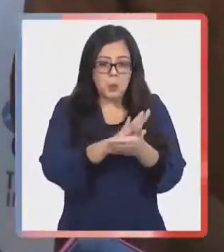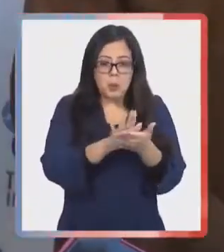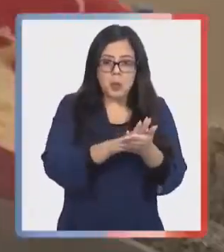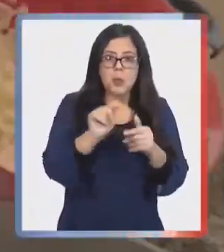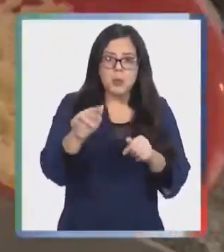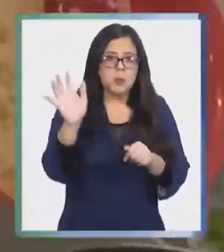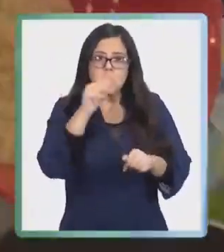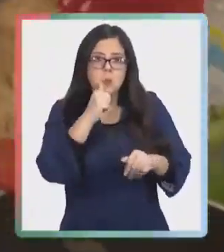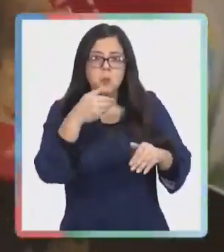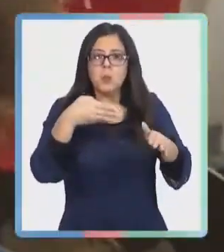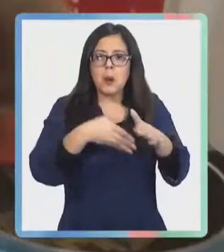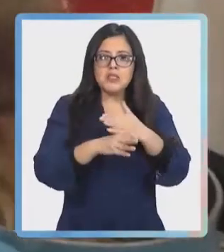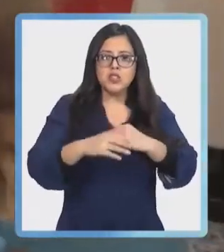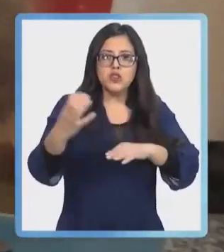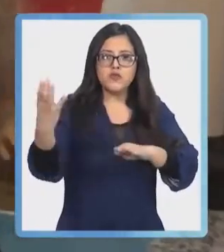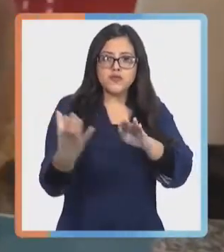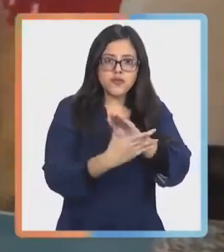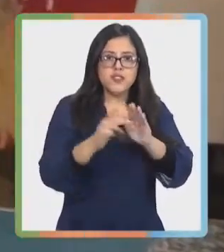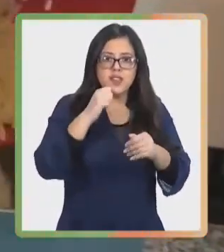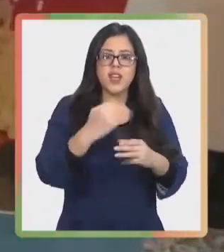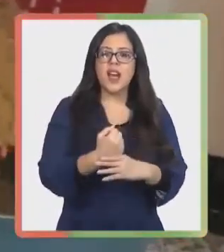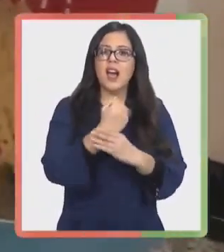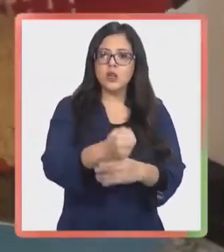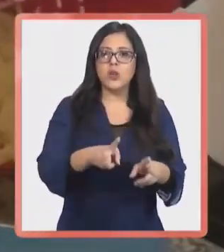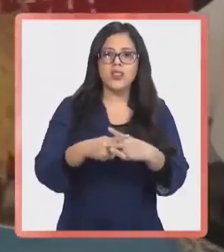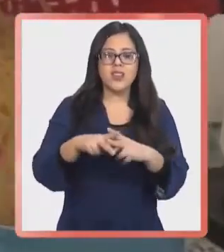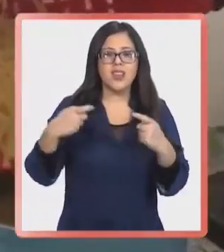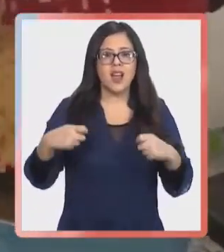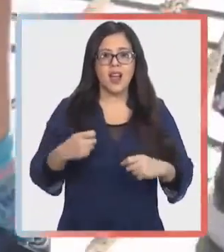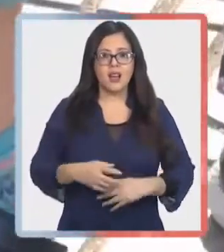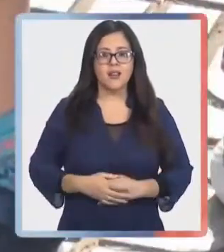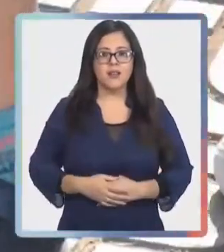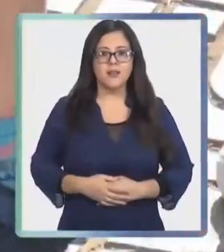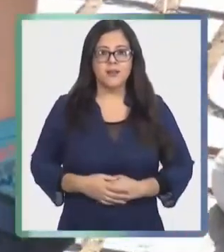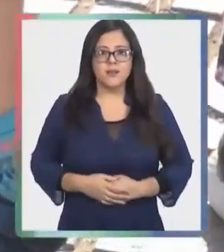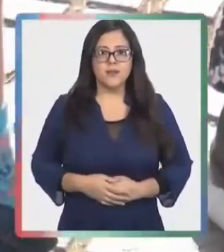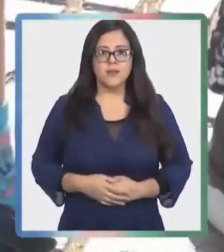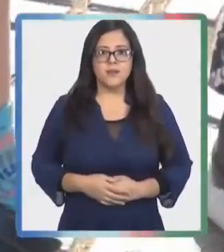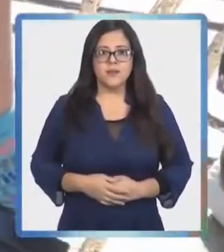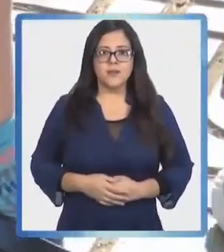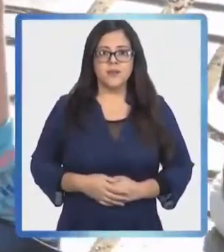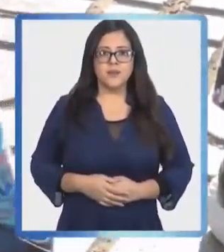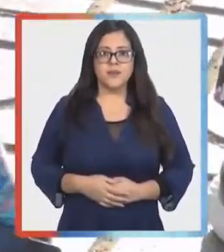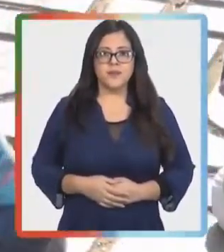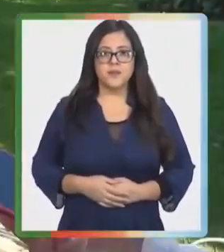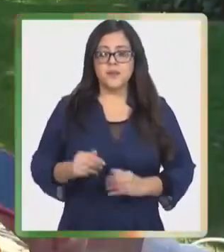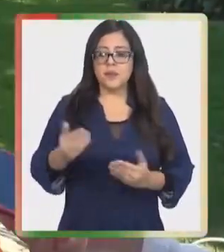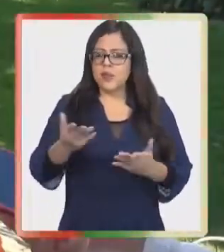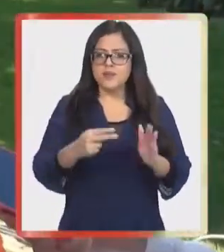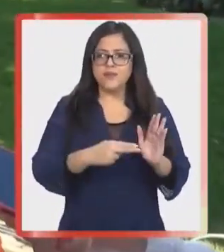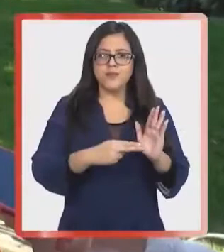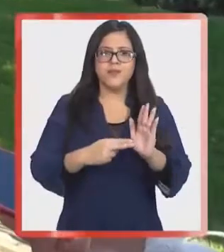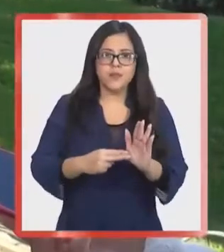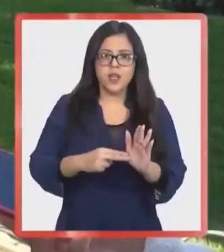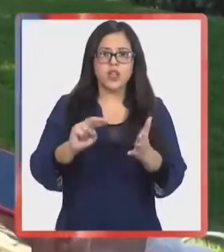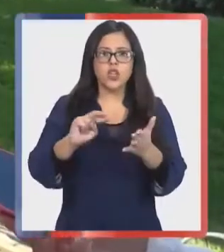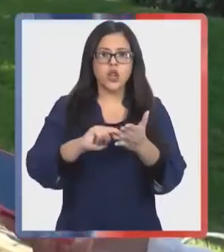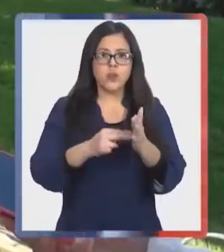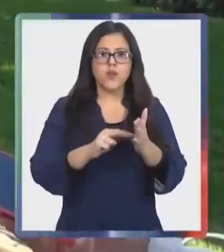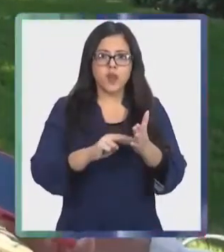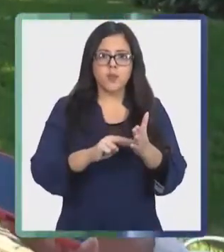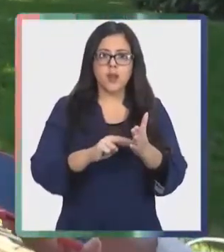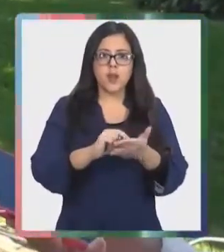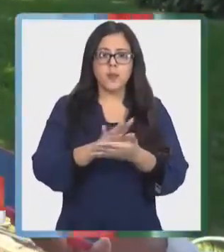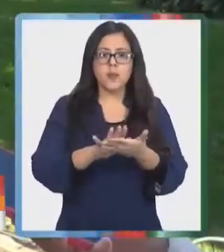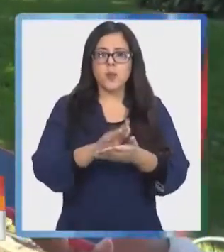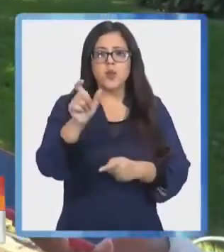no van a tener acceso a las prótesis? Porque las prótesis son una ayuda técnica demasiado cara. Queremos visibilizar las dificultades